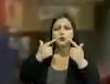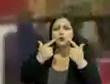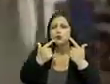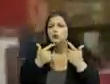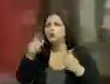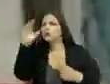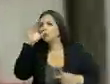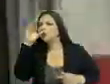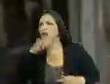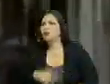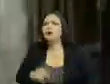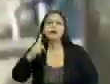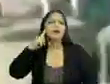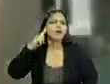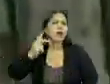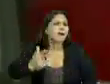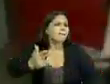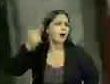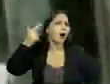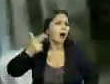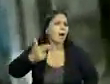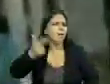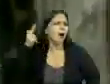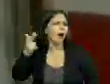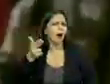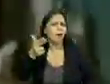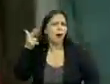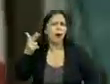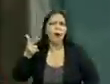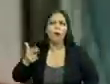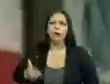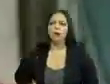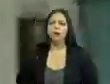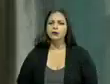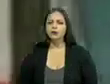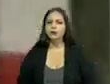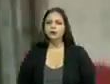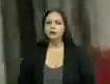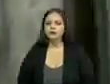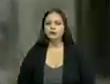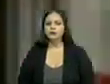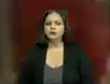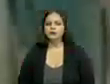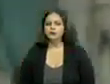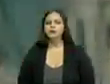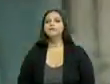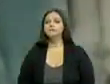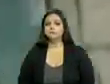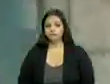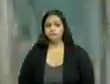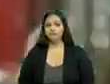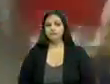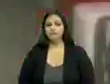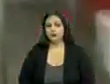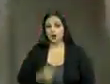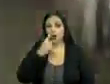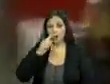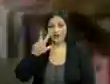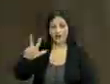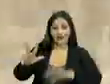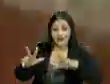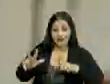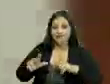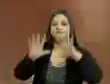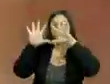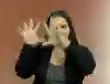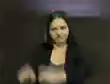¡Ah! Allí se logró capturar a tres de los sospechosos